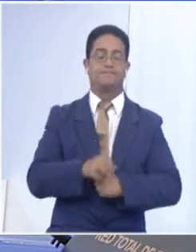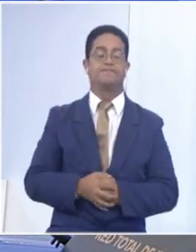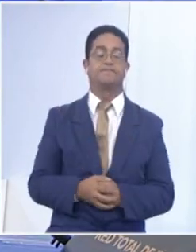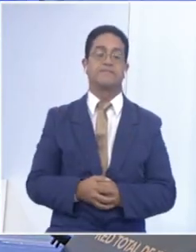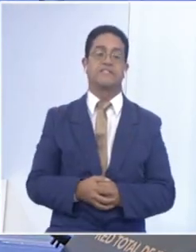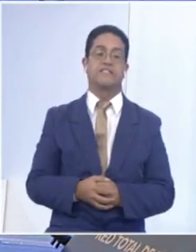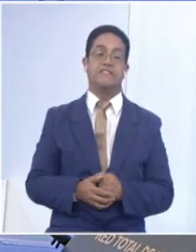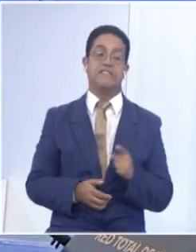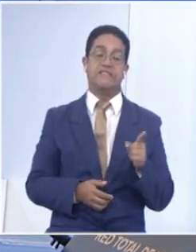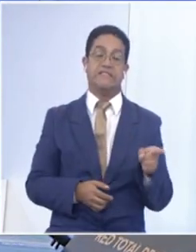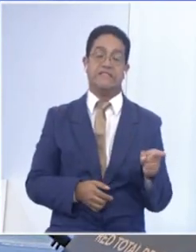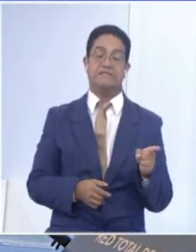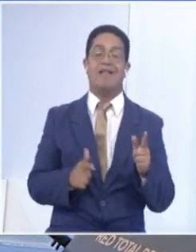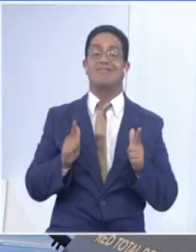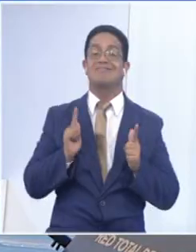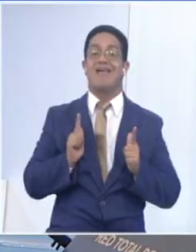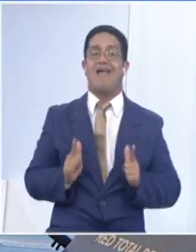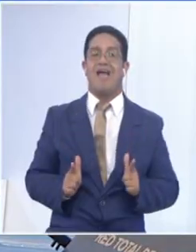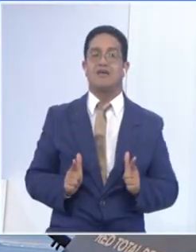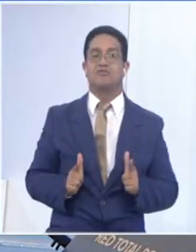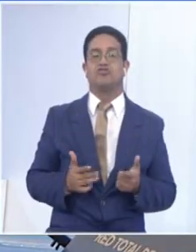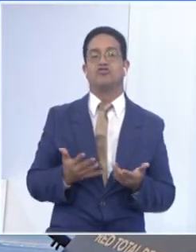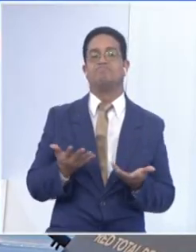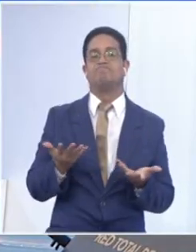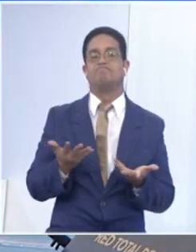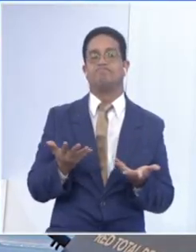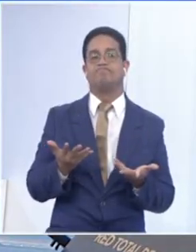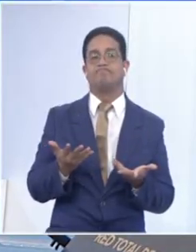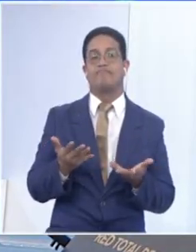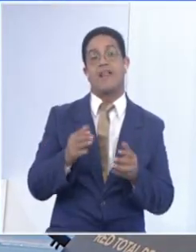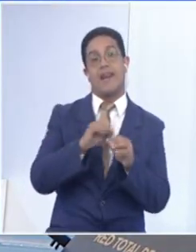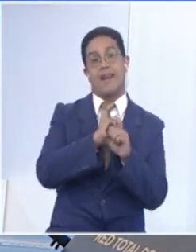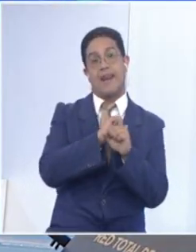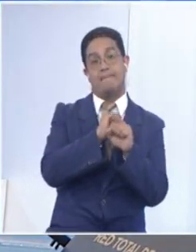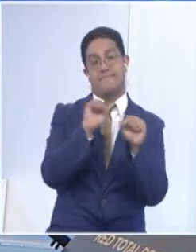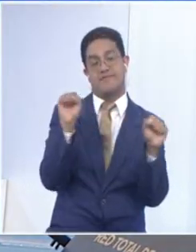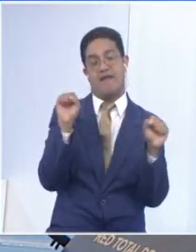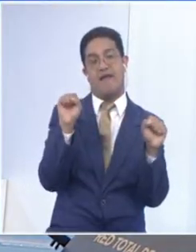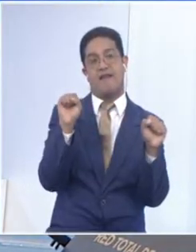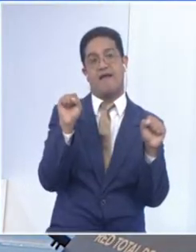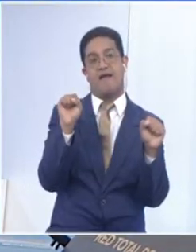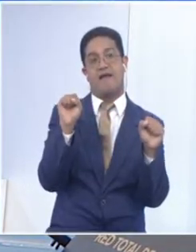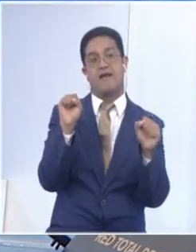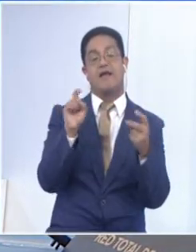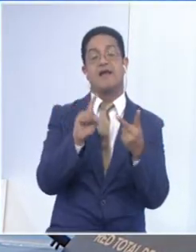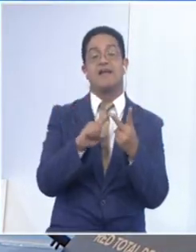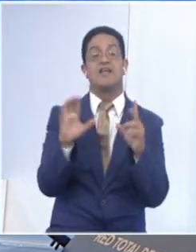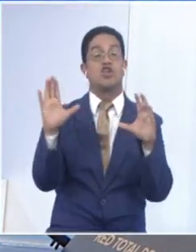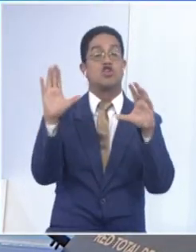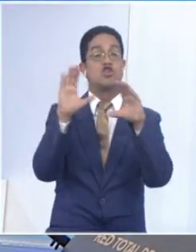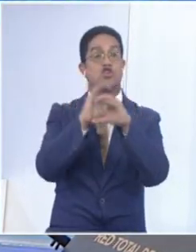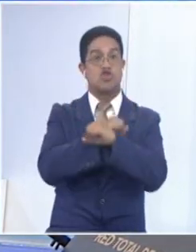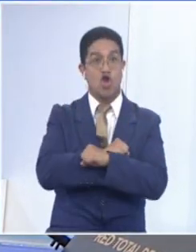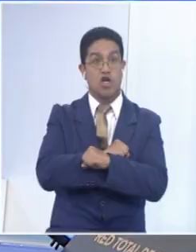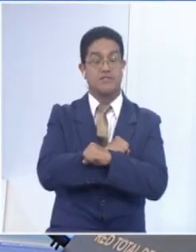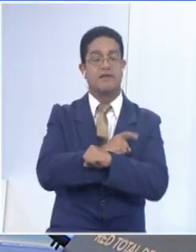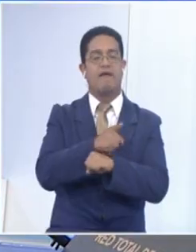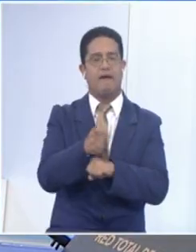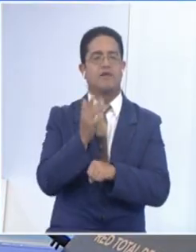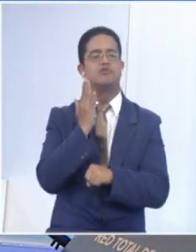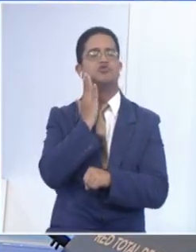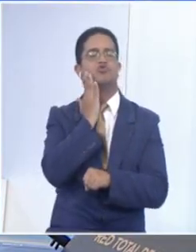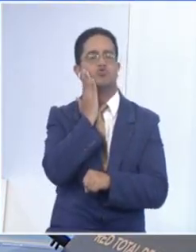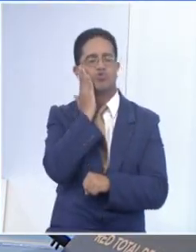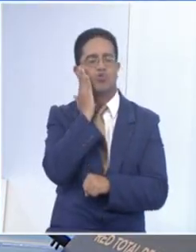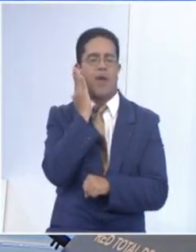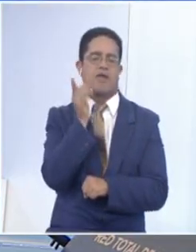Bueno, cuando hablamos de descanso, estamos hablando del día. Cuando hablamos de noche, Del sueño. estamos hablando de